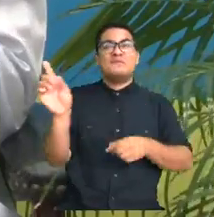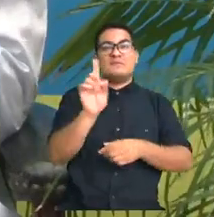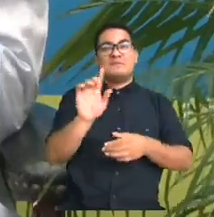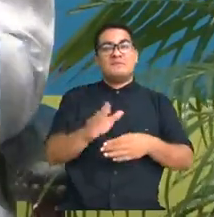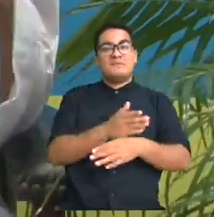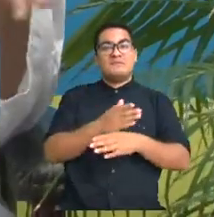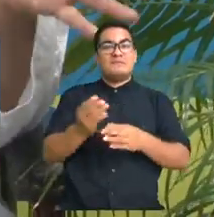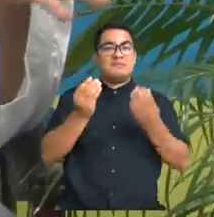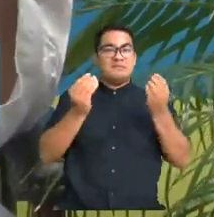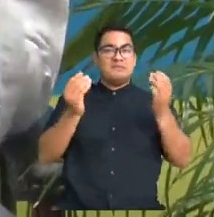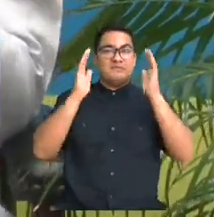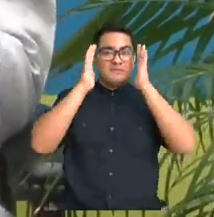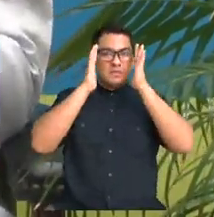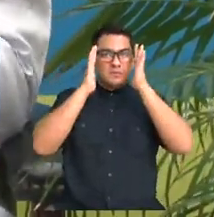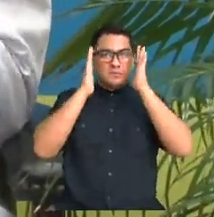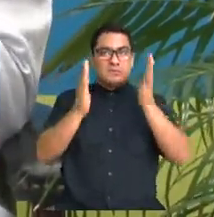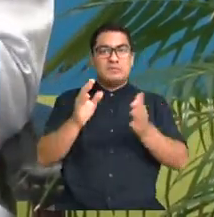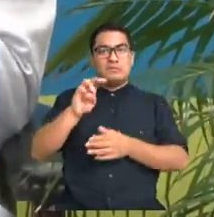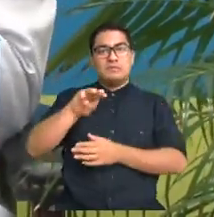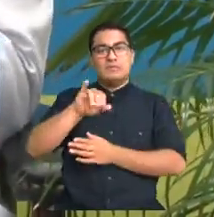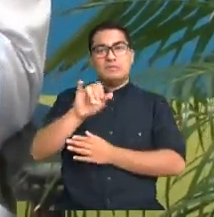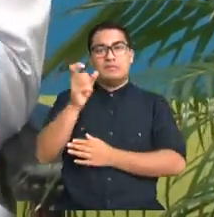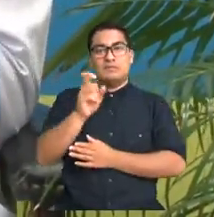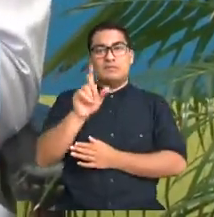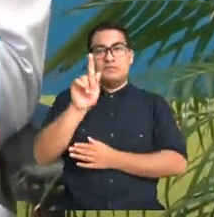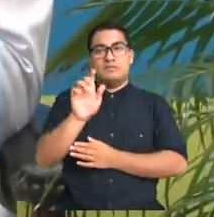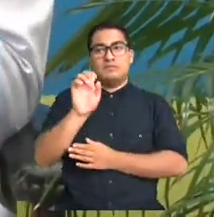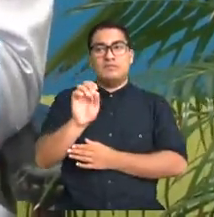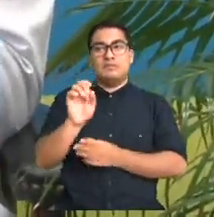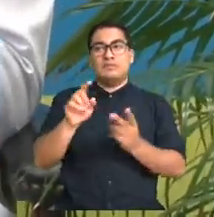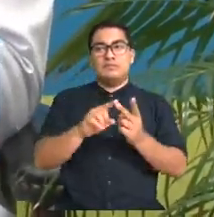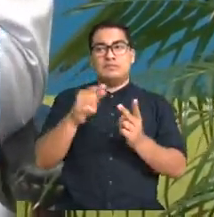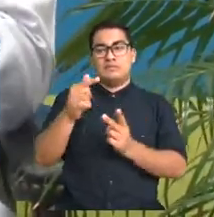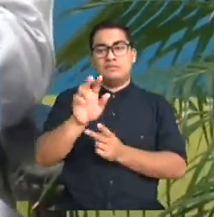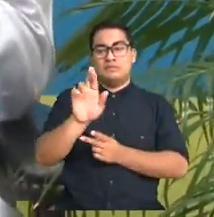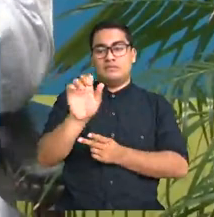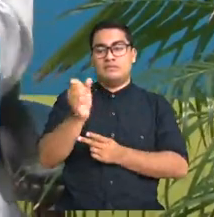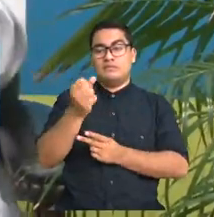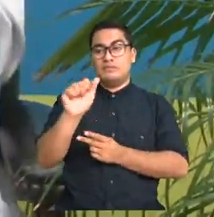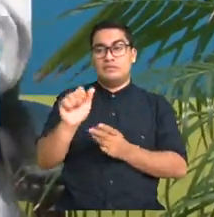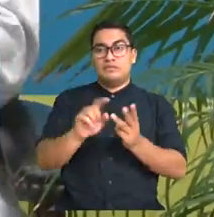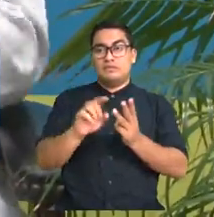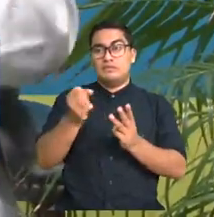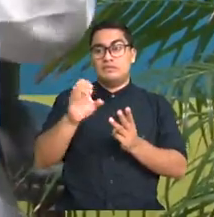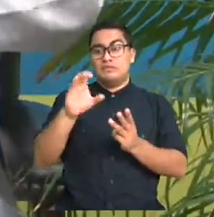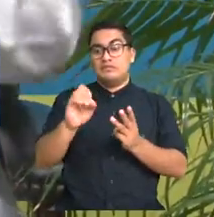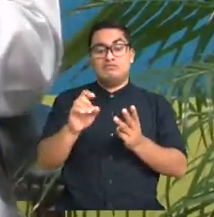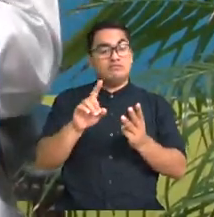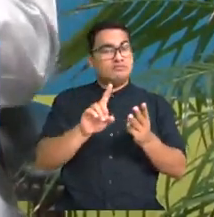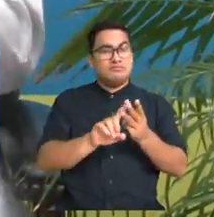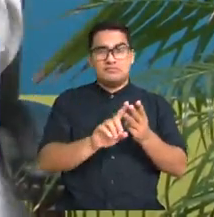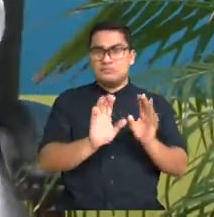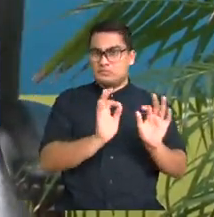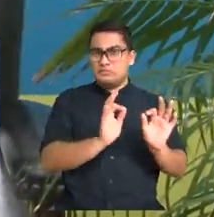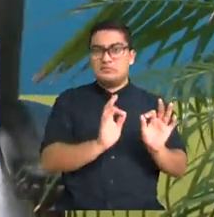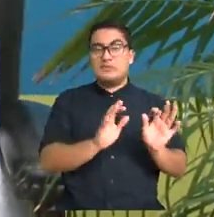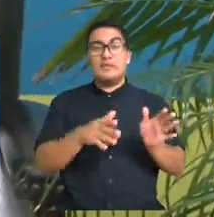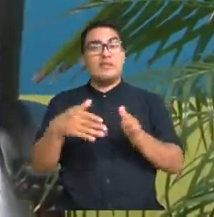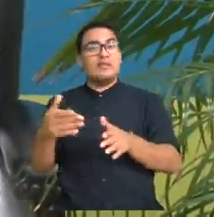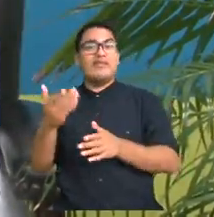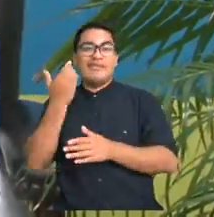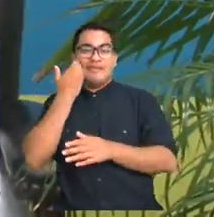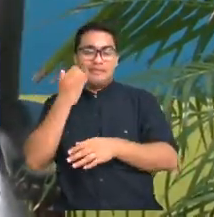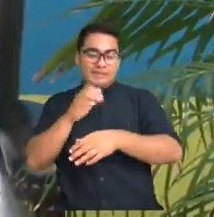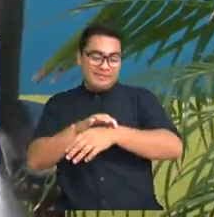otra manera, pues de mixta, grasa y seca, sino que estamos hablando de una piel que tiene una enfermedad y tiene cuidados